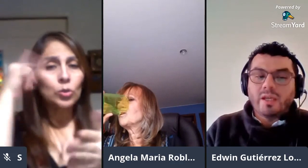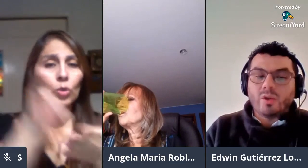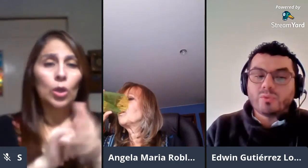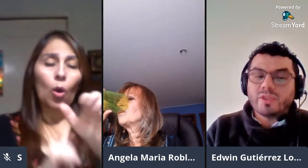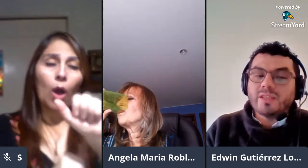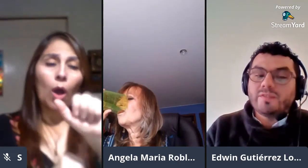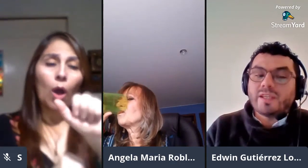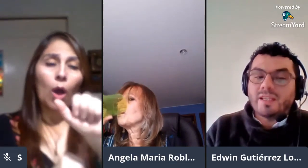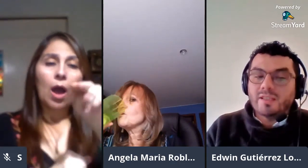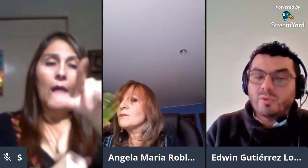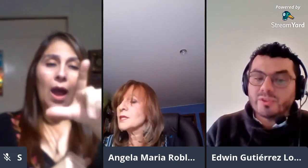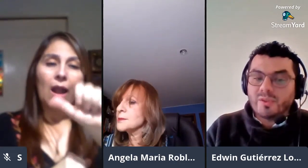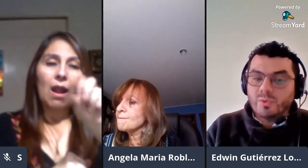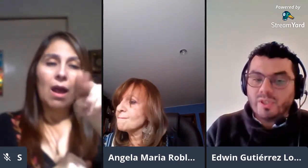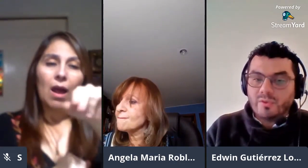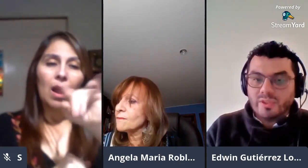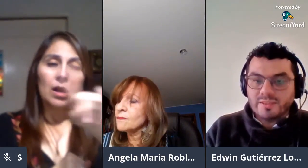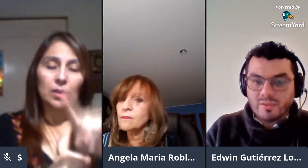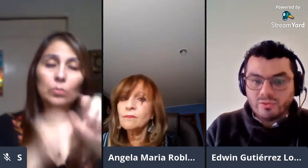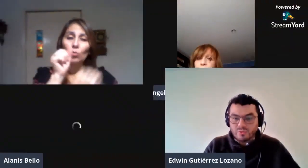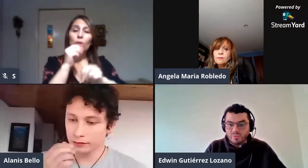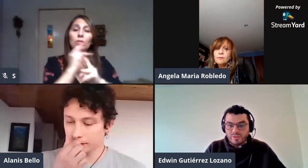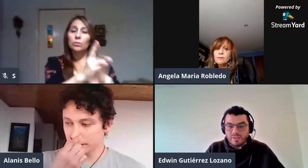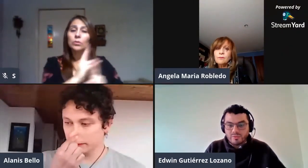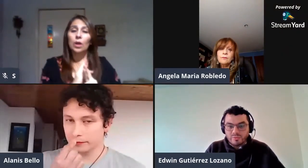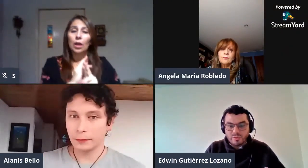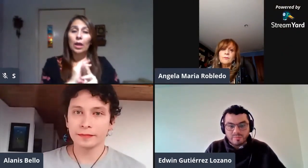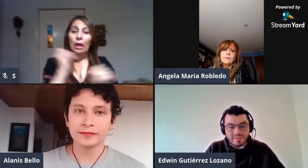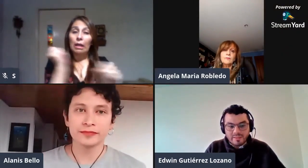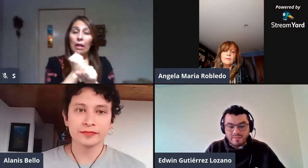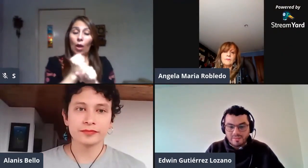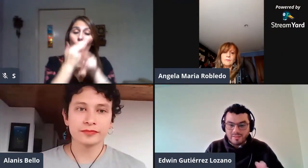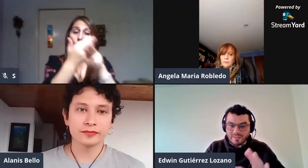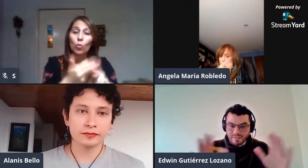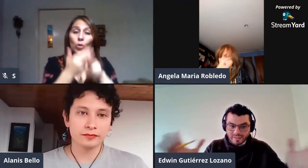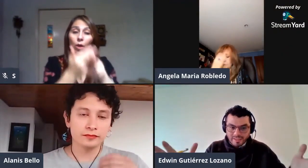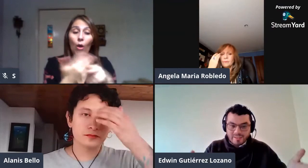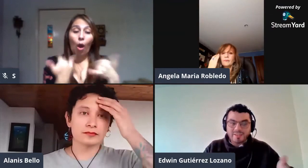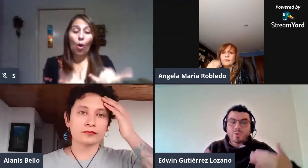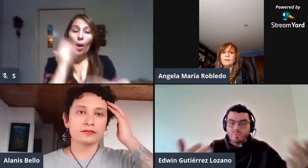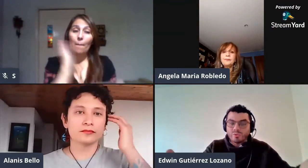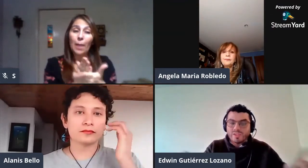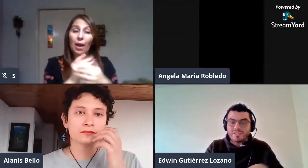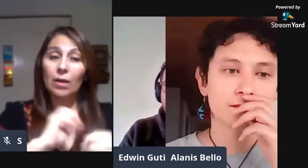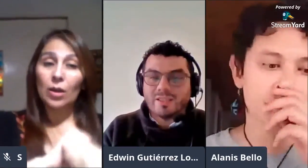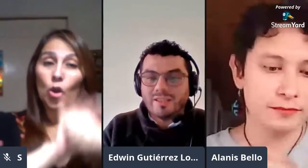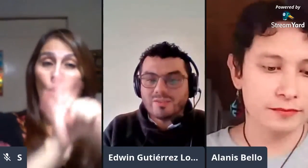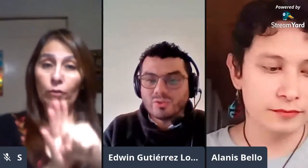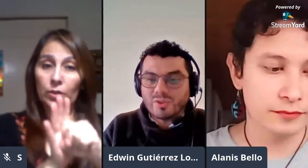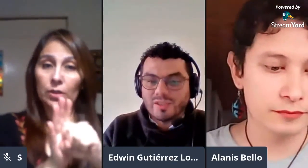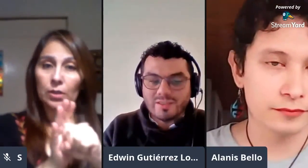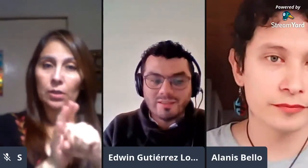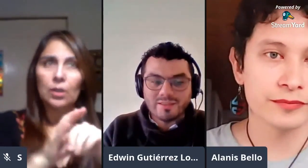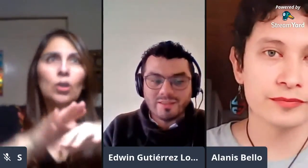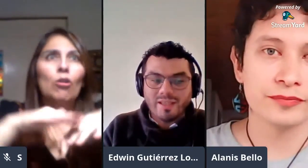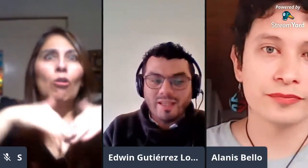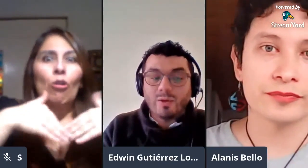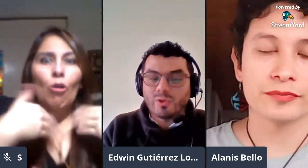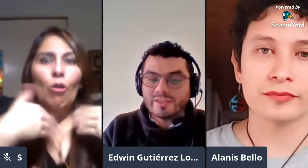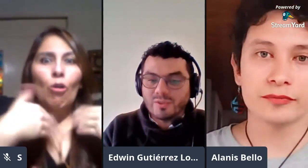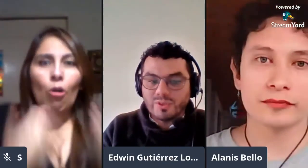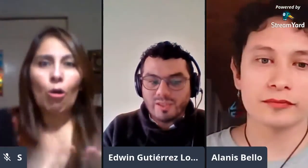es, ¿cómo se identifican las labores de cuidado en esta coyuntura? La coyuntura es bastante grande, y ¿cómo